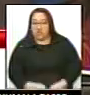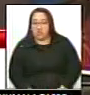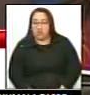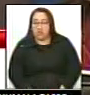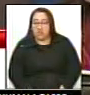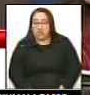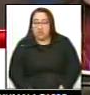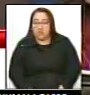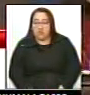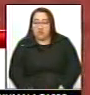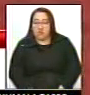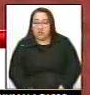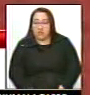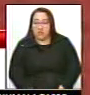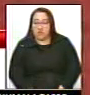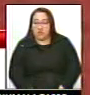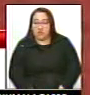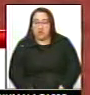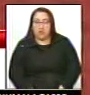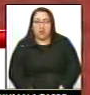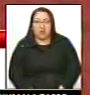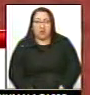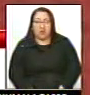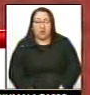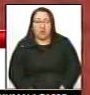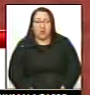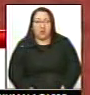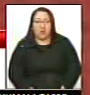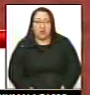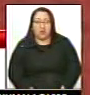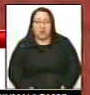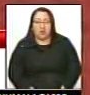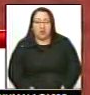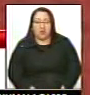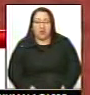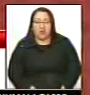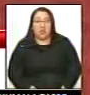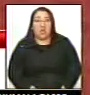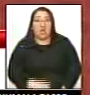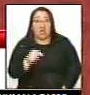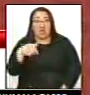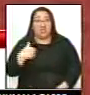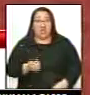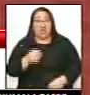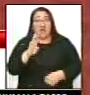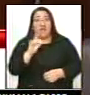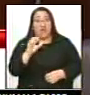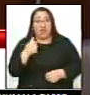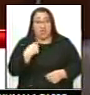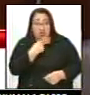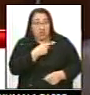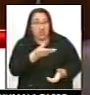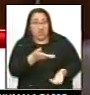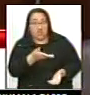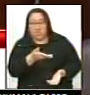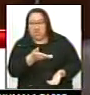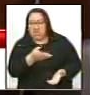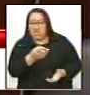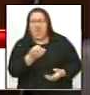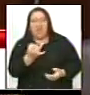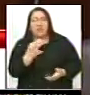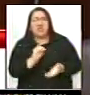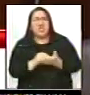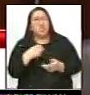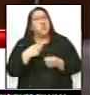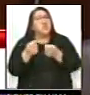presidente. Puede continuar, congresista García Bermúdez. Presidente, aquí está la señora Barta que puede certificar y le pido que certifique. Además, las veces que